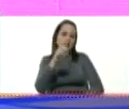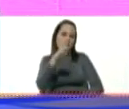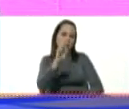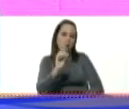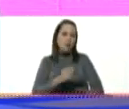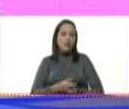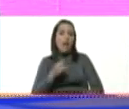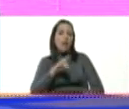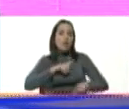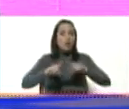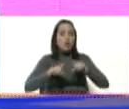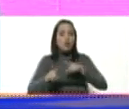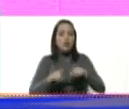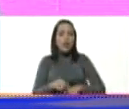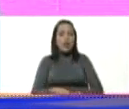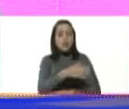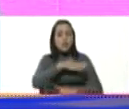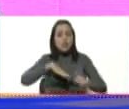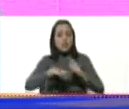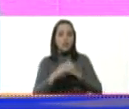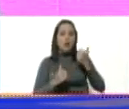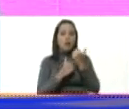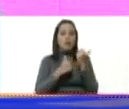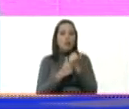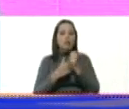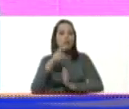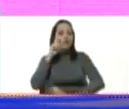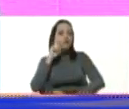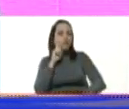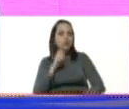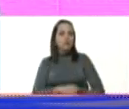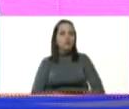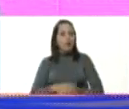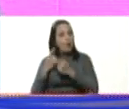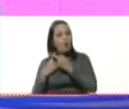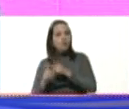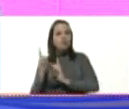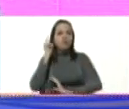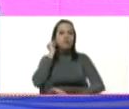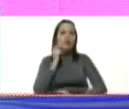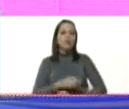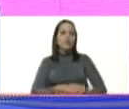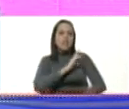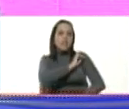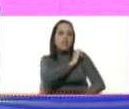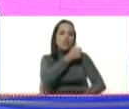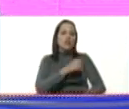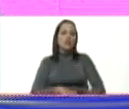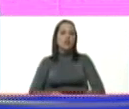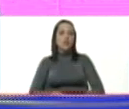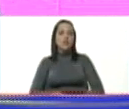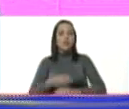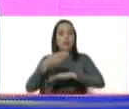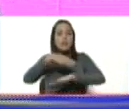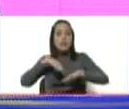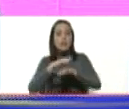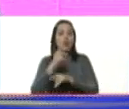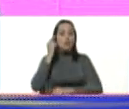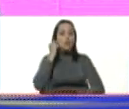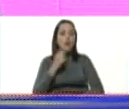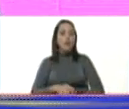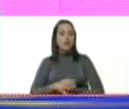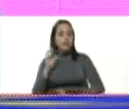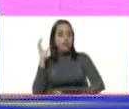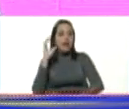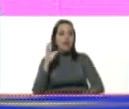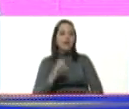Círculo de Apoyo Gestacional. Y Caterín Ruiz, directora regional del Ministerio de la Mujer en